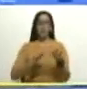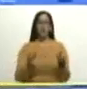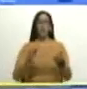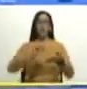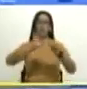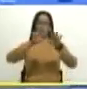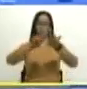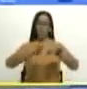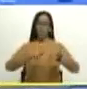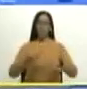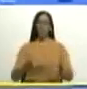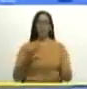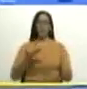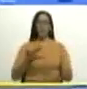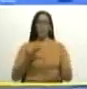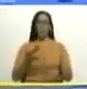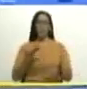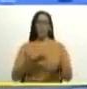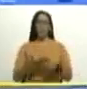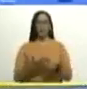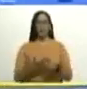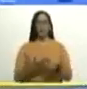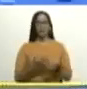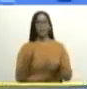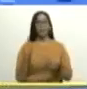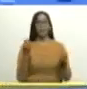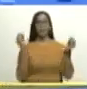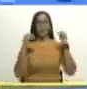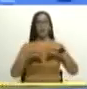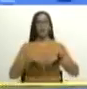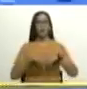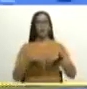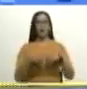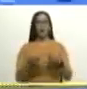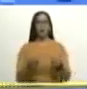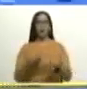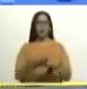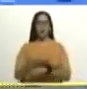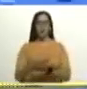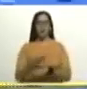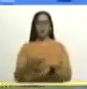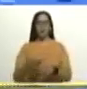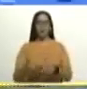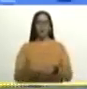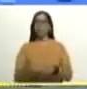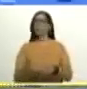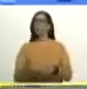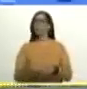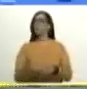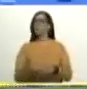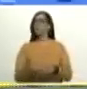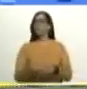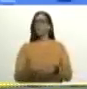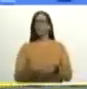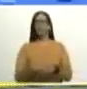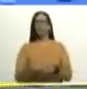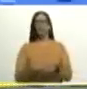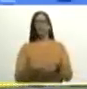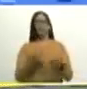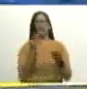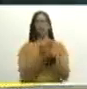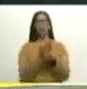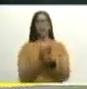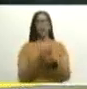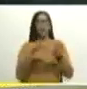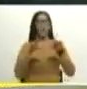muy importantes. Primero el acuerdo de protección de inversiones mutua. Documento vital que